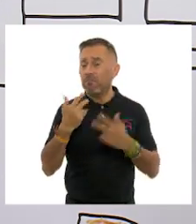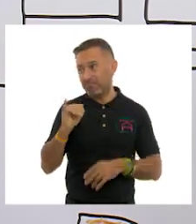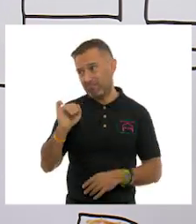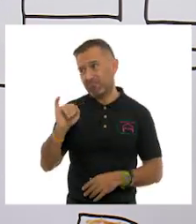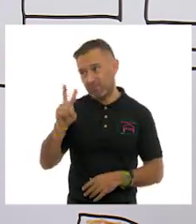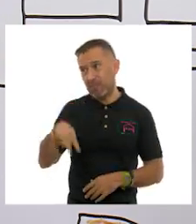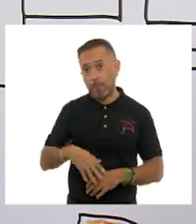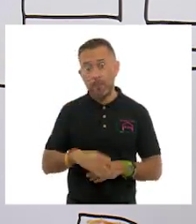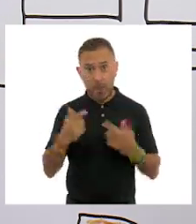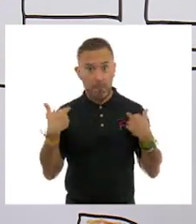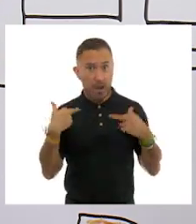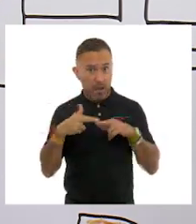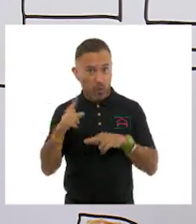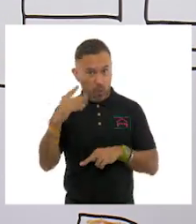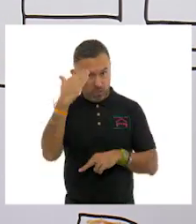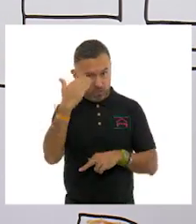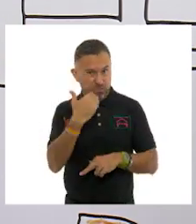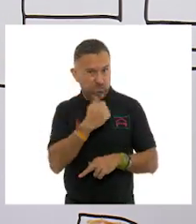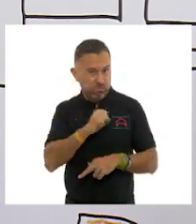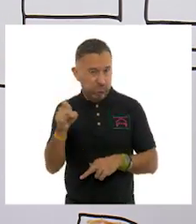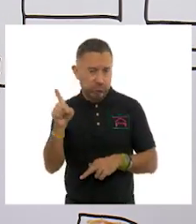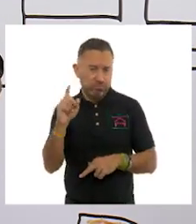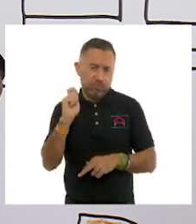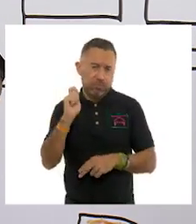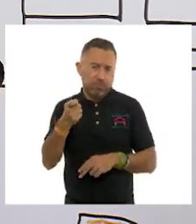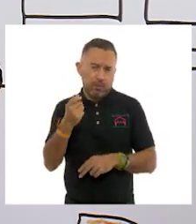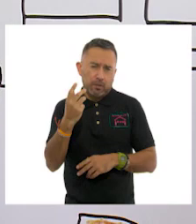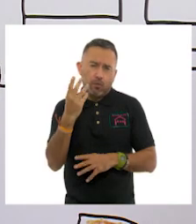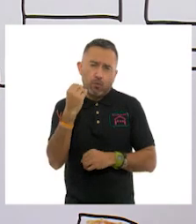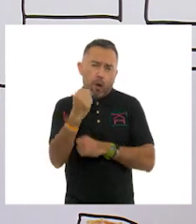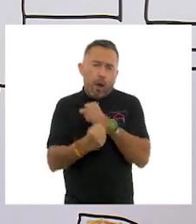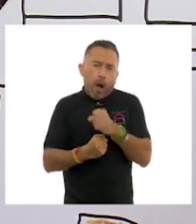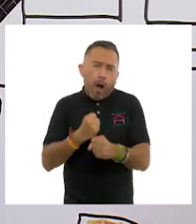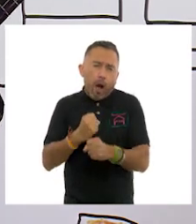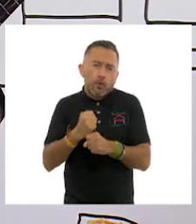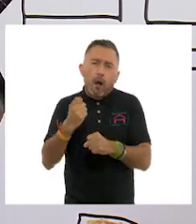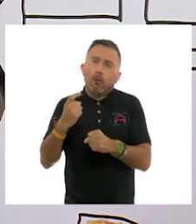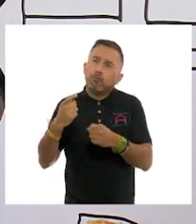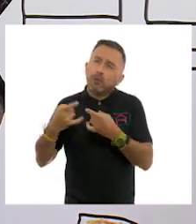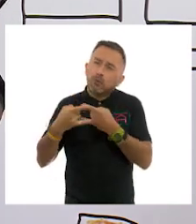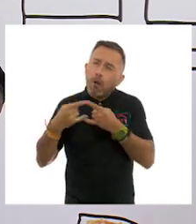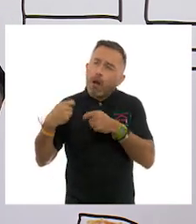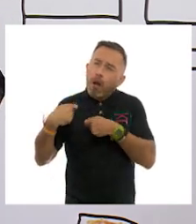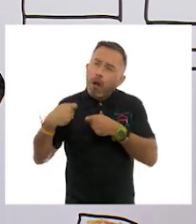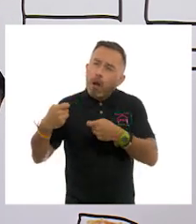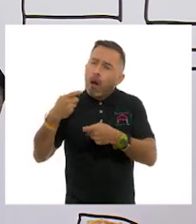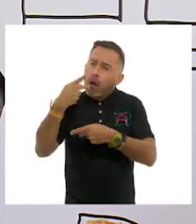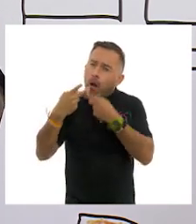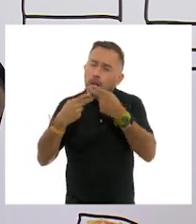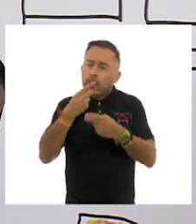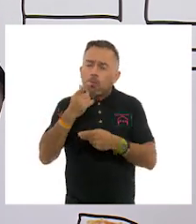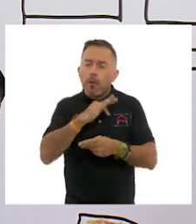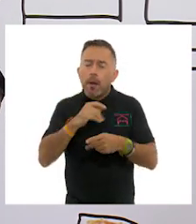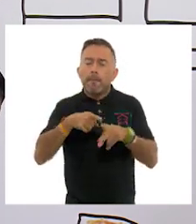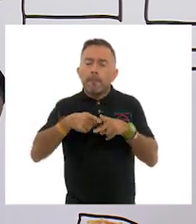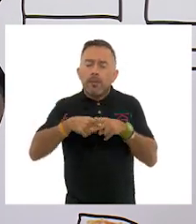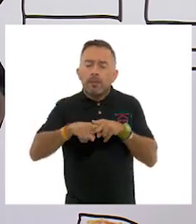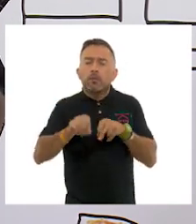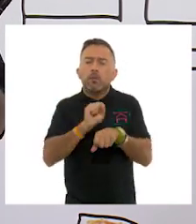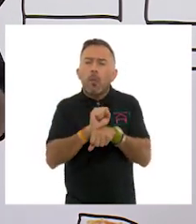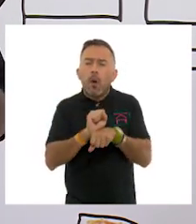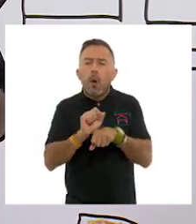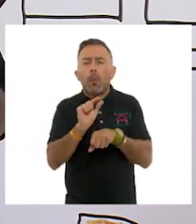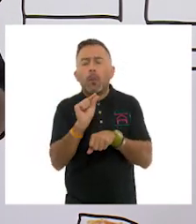maestros, que son gente que ha aprendido a través de la tradición oral, recomiendan empezar muy suavecito,